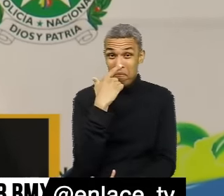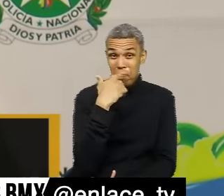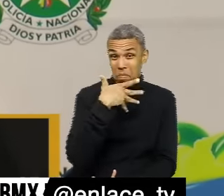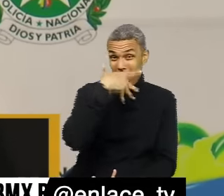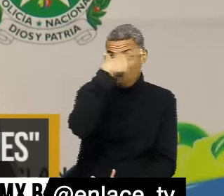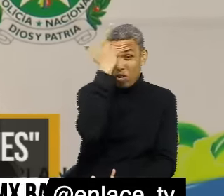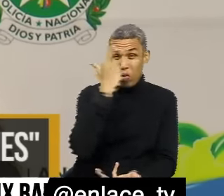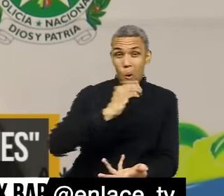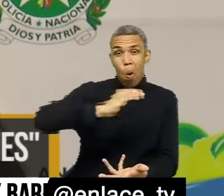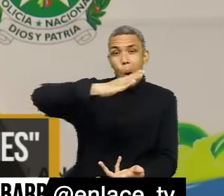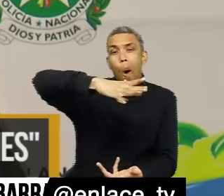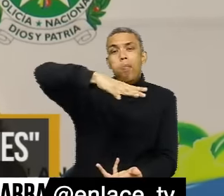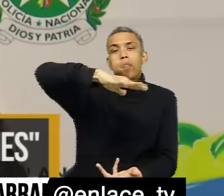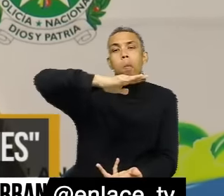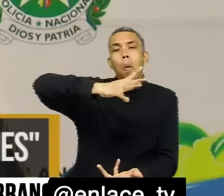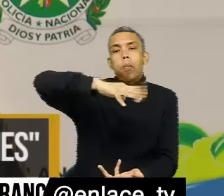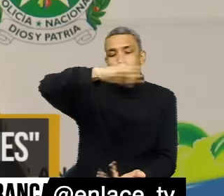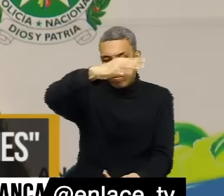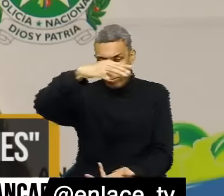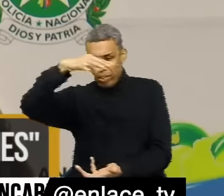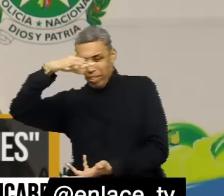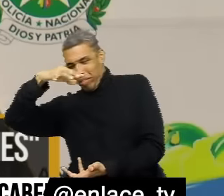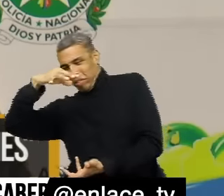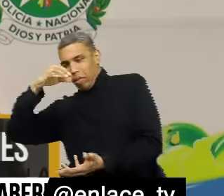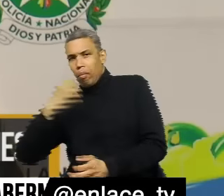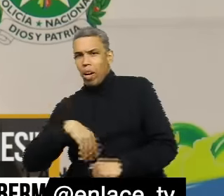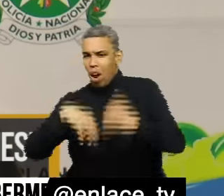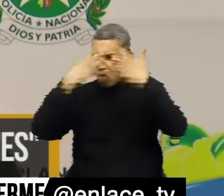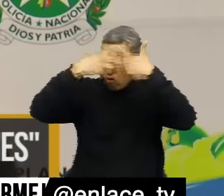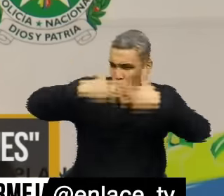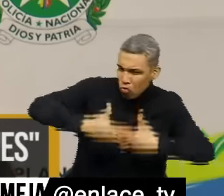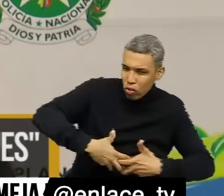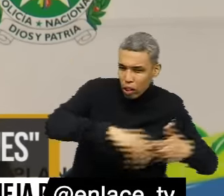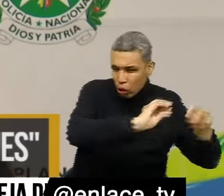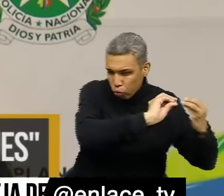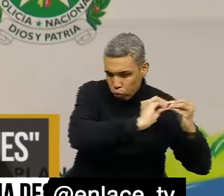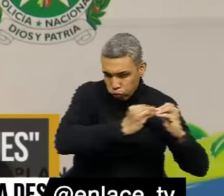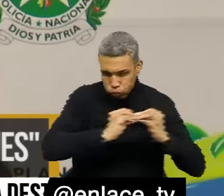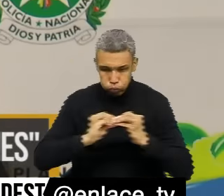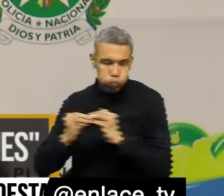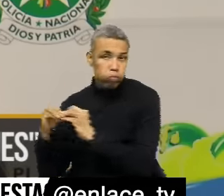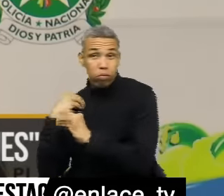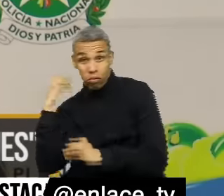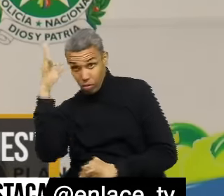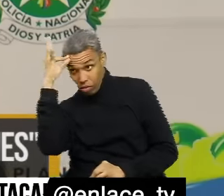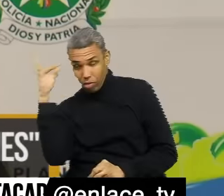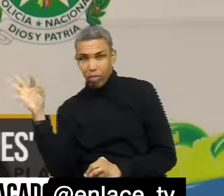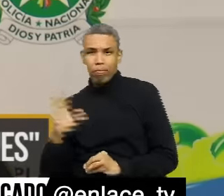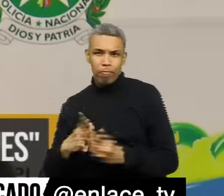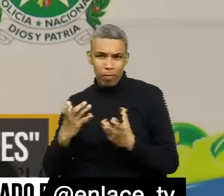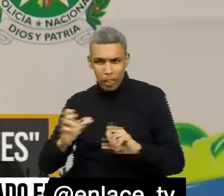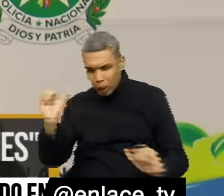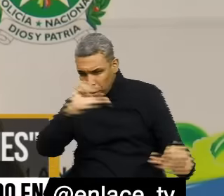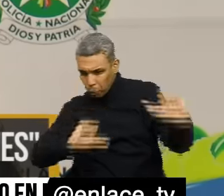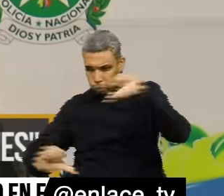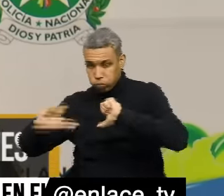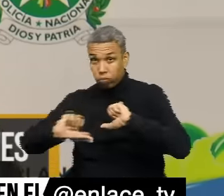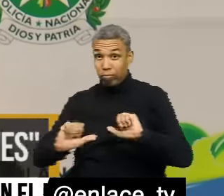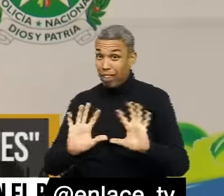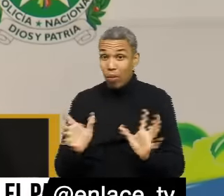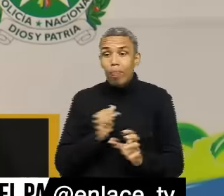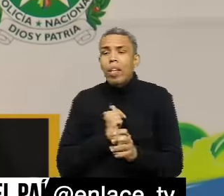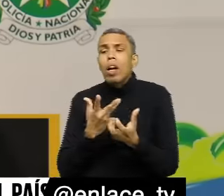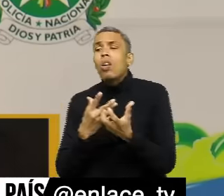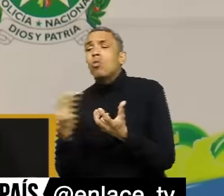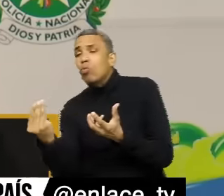investigativo continúa. Cualquier nexo, cualquier situación que encontremos dentro de ese proceso investigativo de la mano con la Fiscalía, vamos a